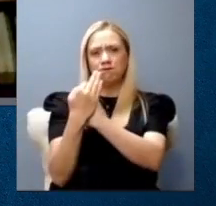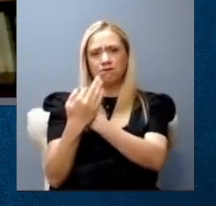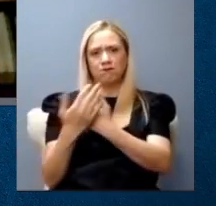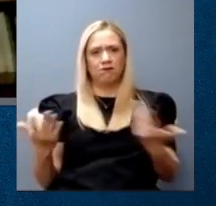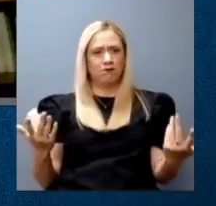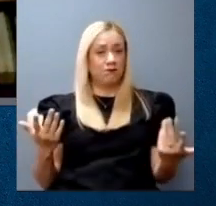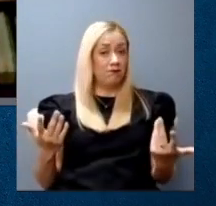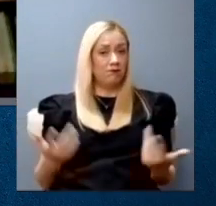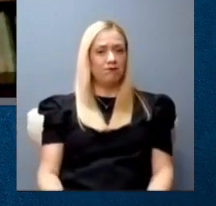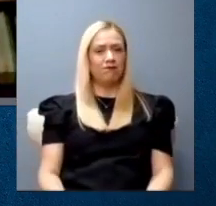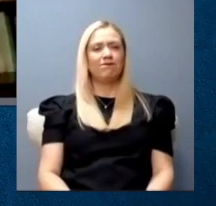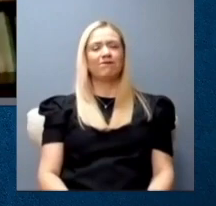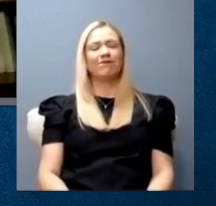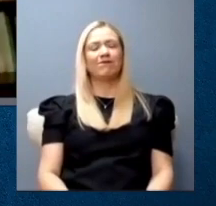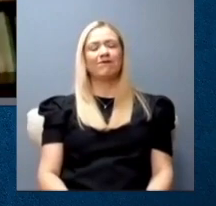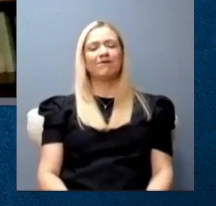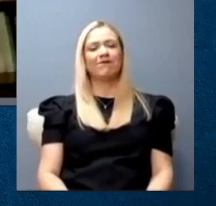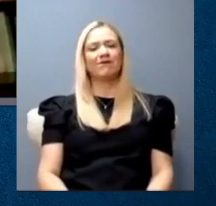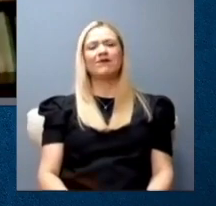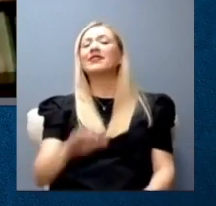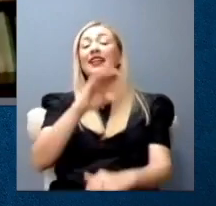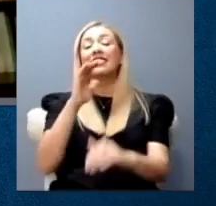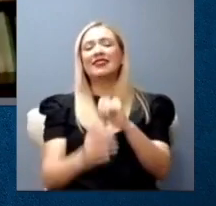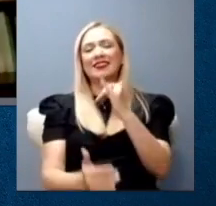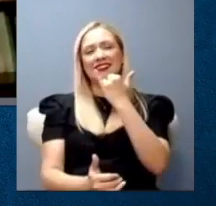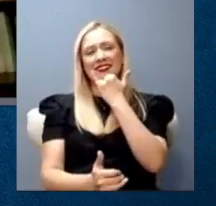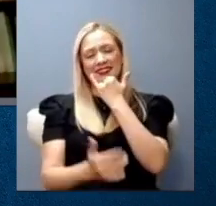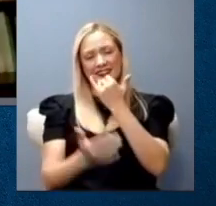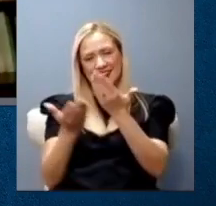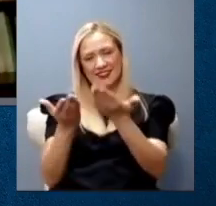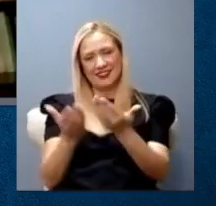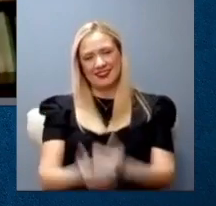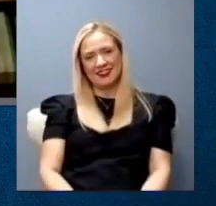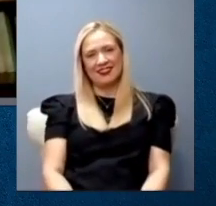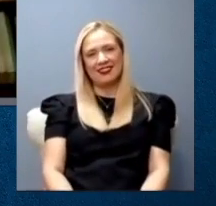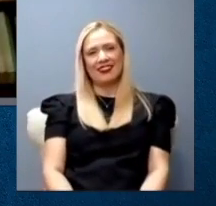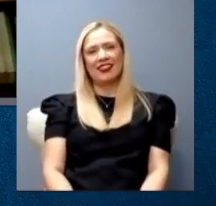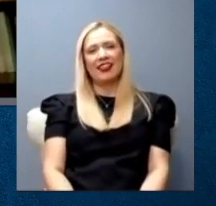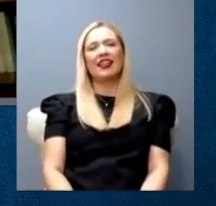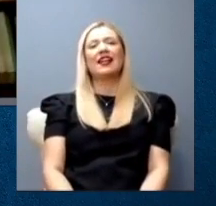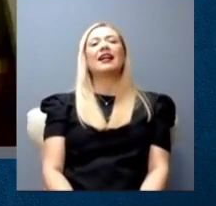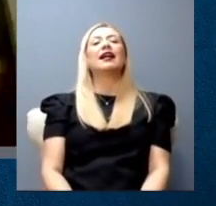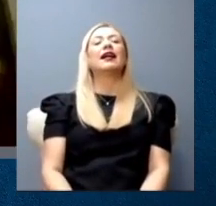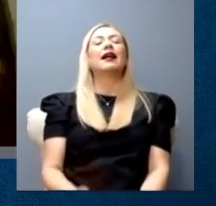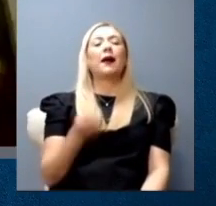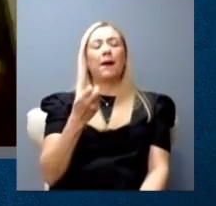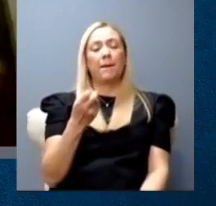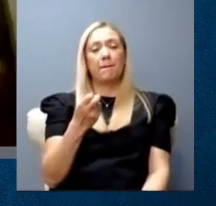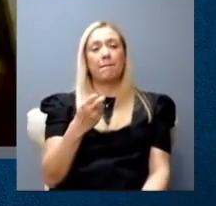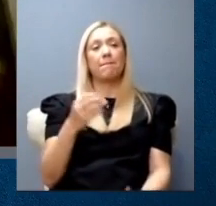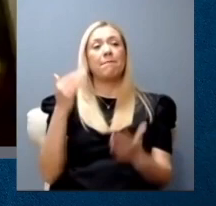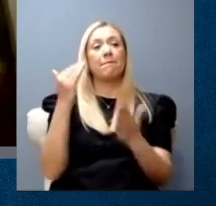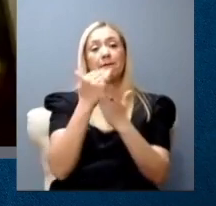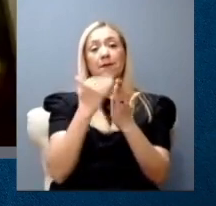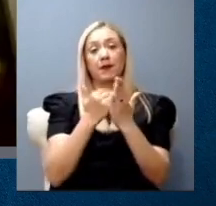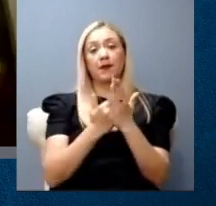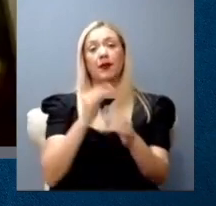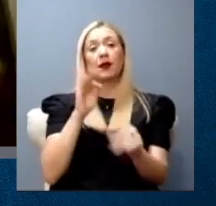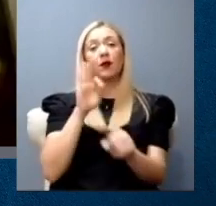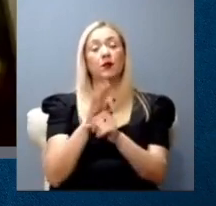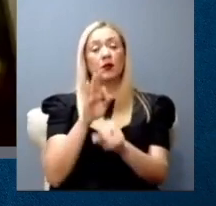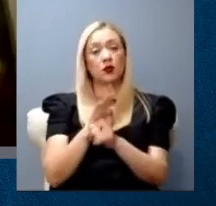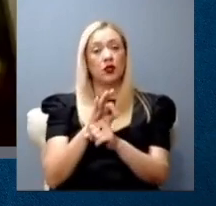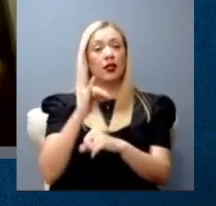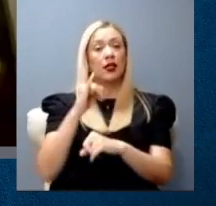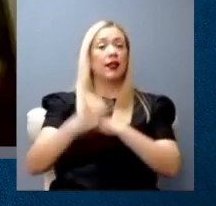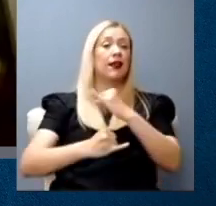adelante. Concluye, Carlos, por favor. Adelante. Sí, bien, concluyo. Esos mecanismos de protección